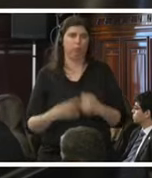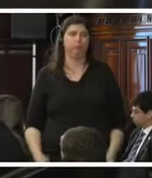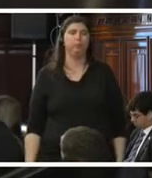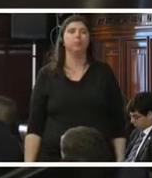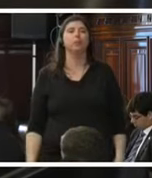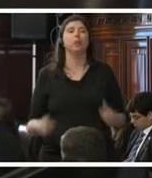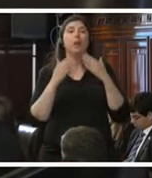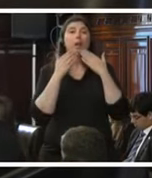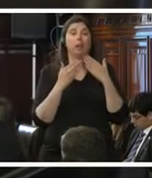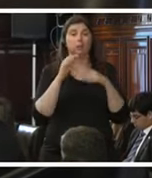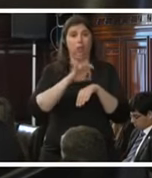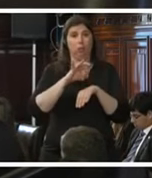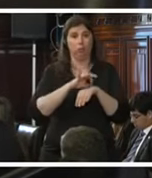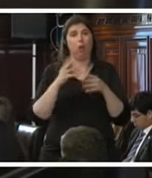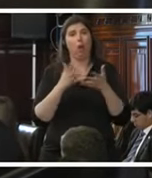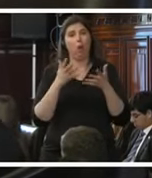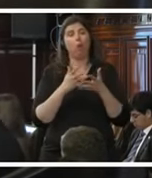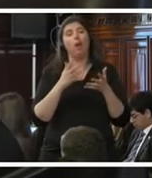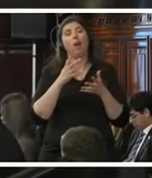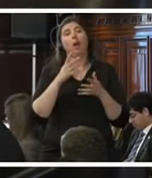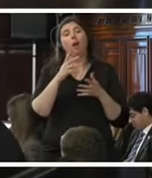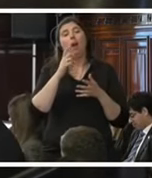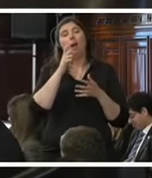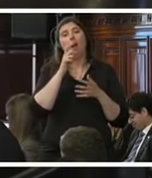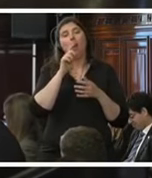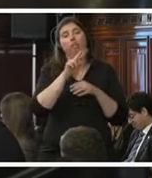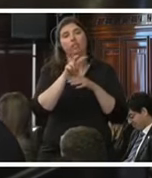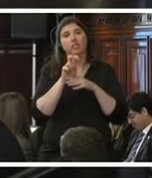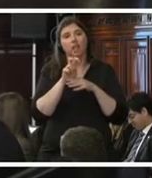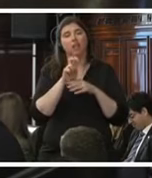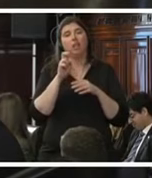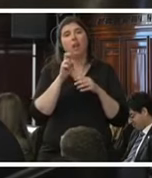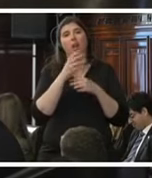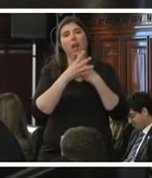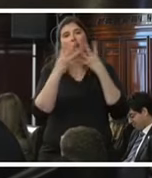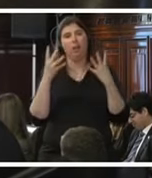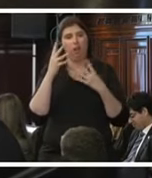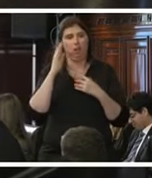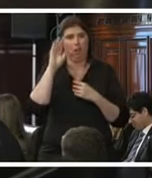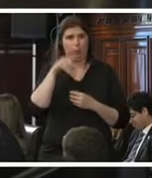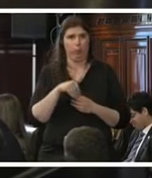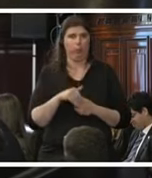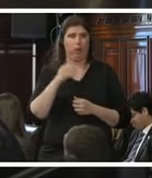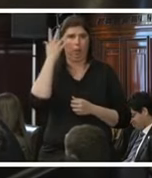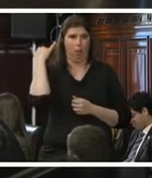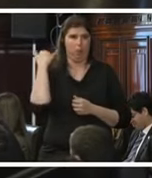Le quisiera dar la palabra a la doctora Clara Rolón, de la Fiscalía General de la República.